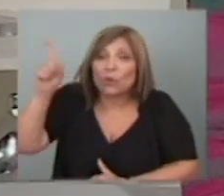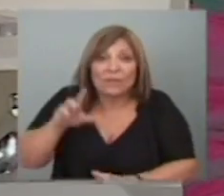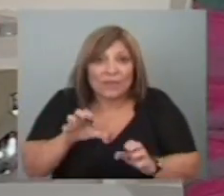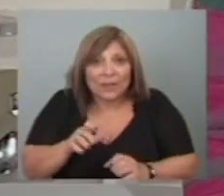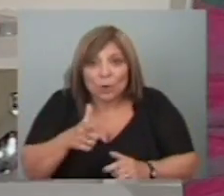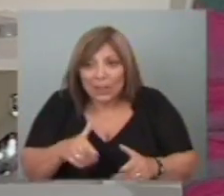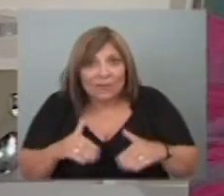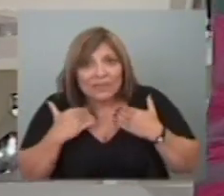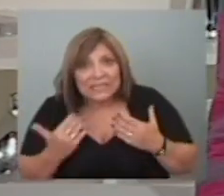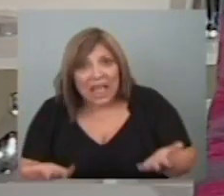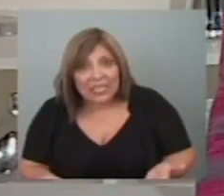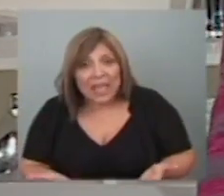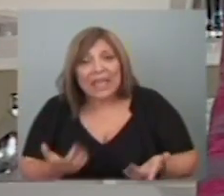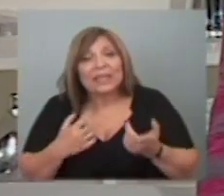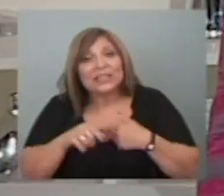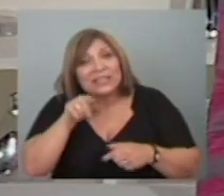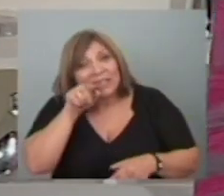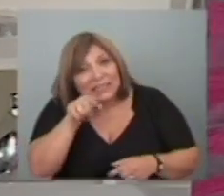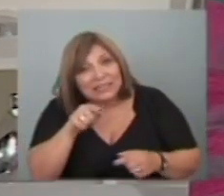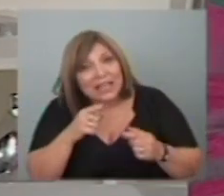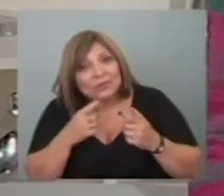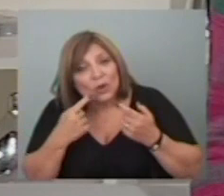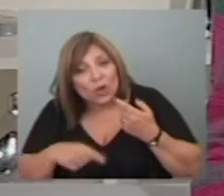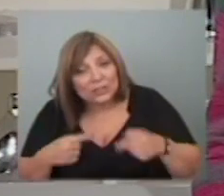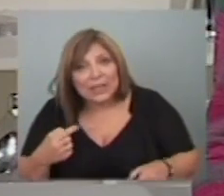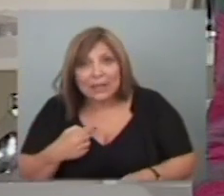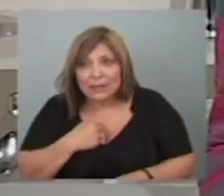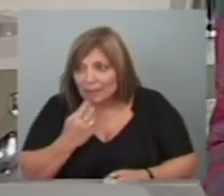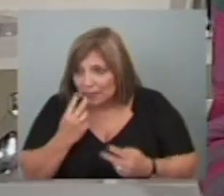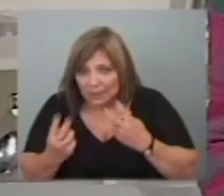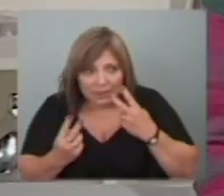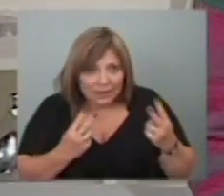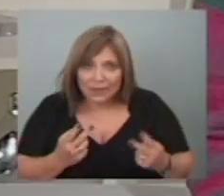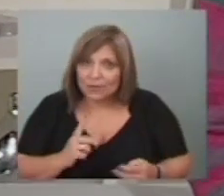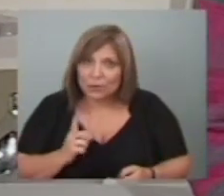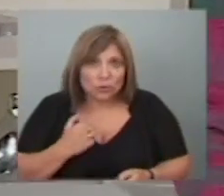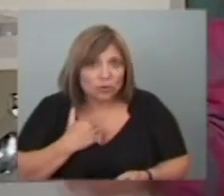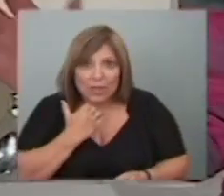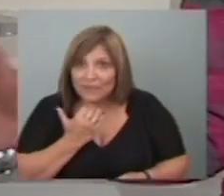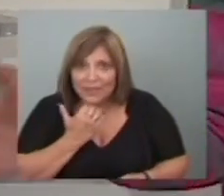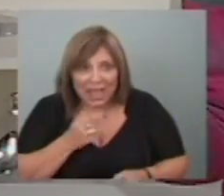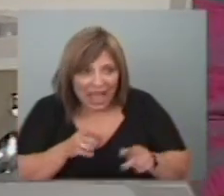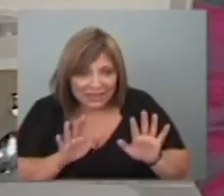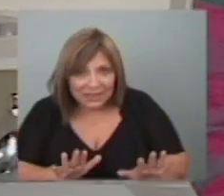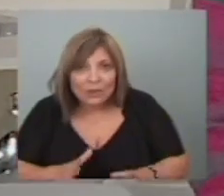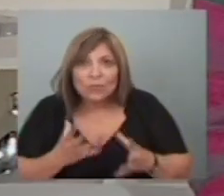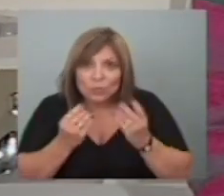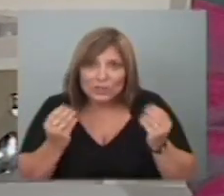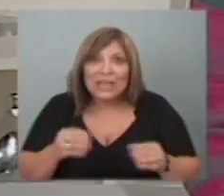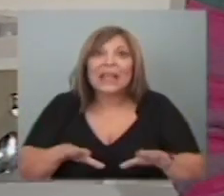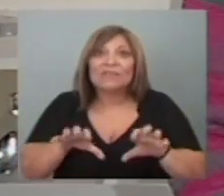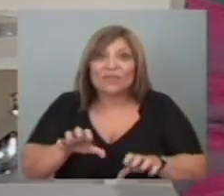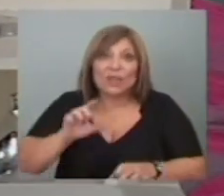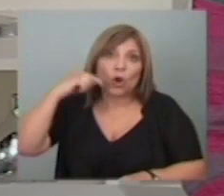tiene frazadas. Entonces, ese tipo de cosas para nosotros no lo conocíamos con gente que ha vivido